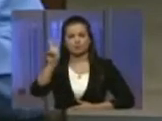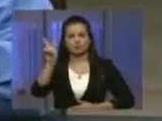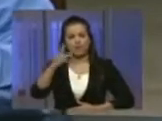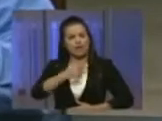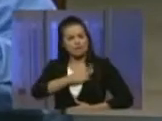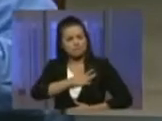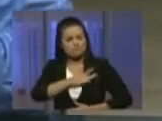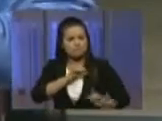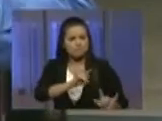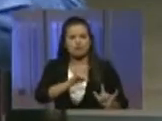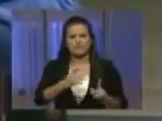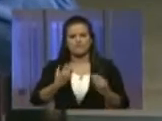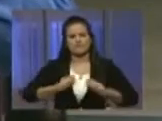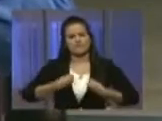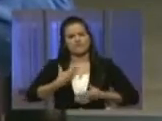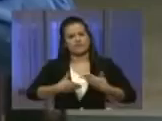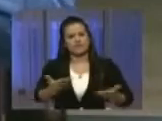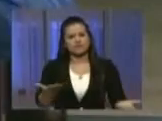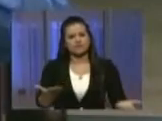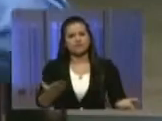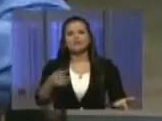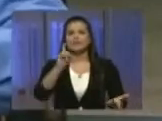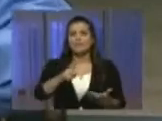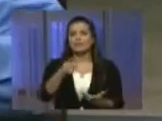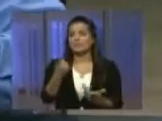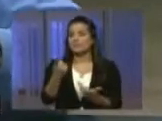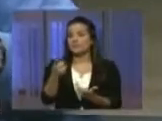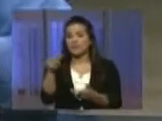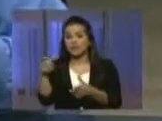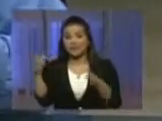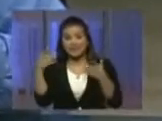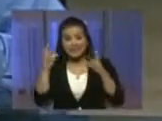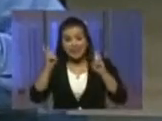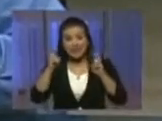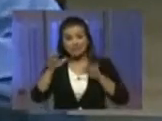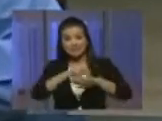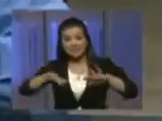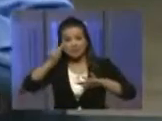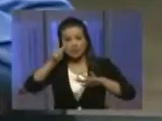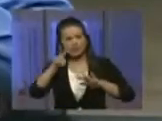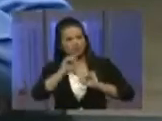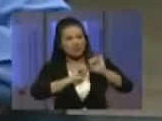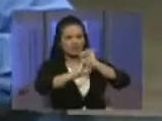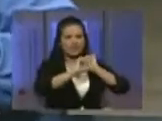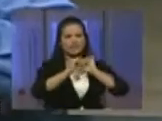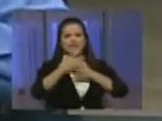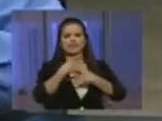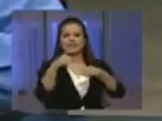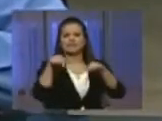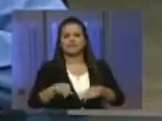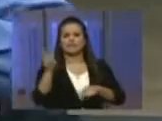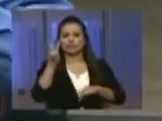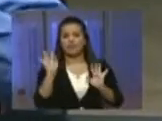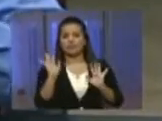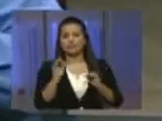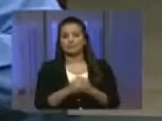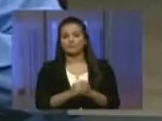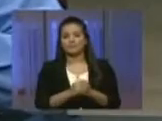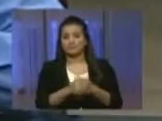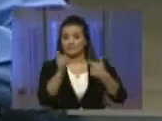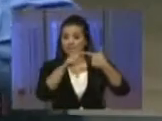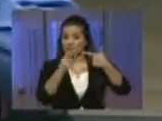a la vida la defensa de los intereses nacionales el socialismo en lo moral es